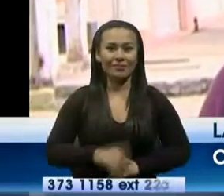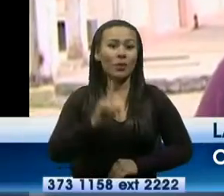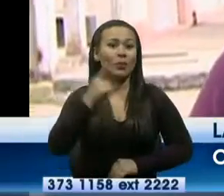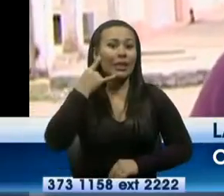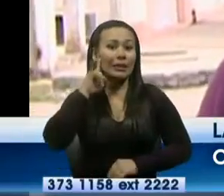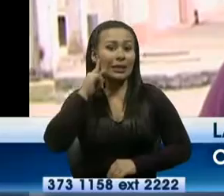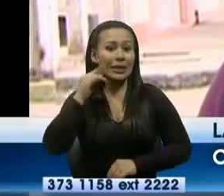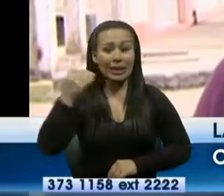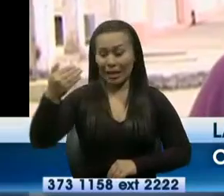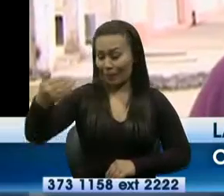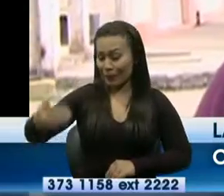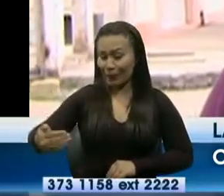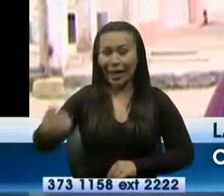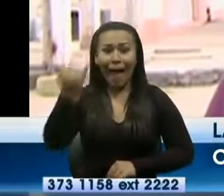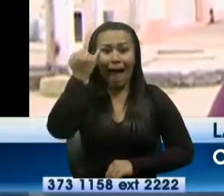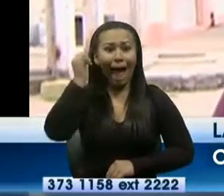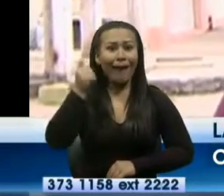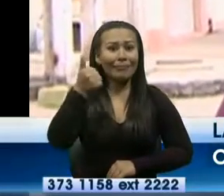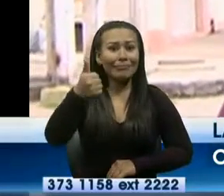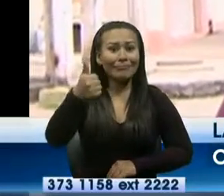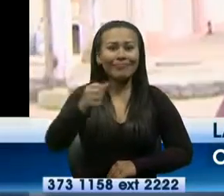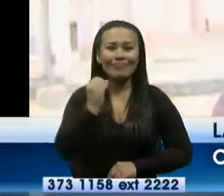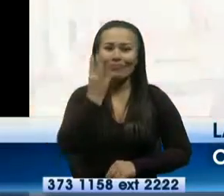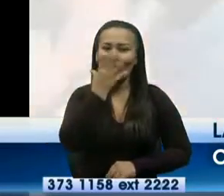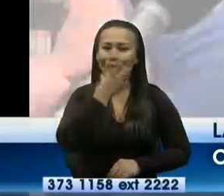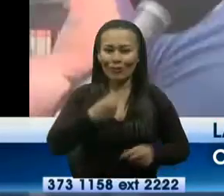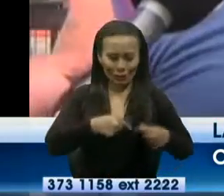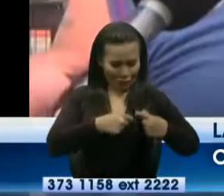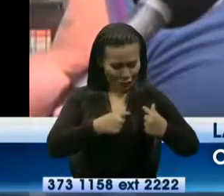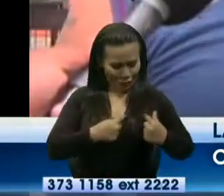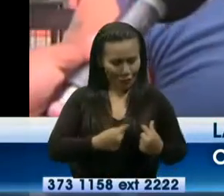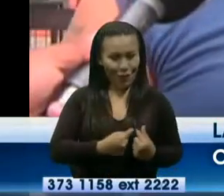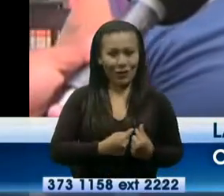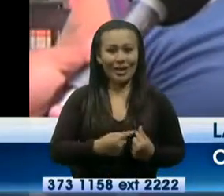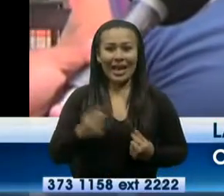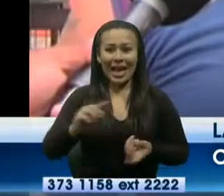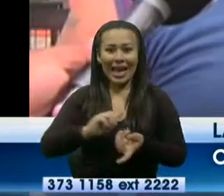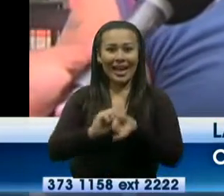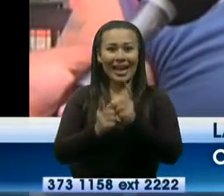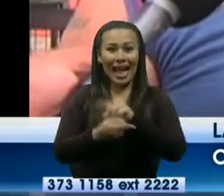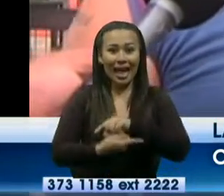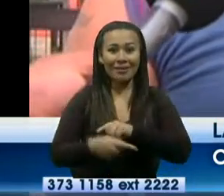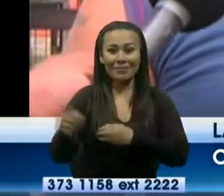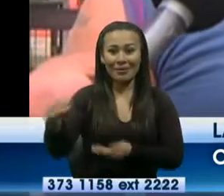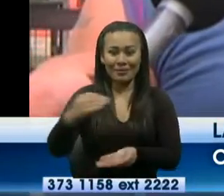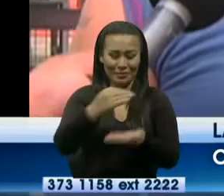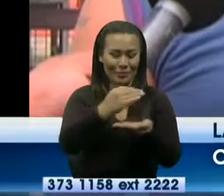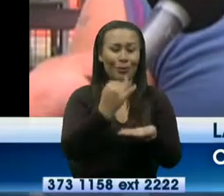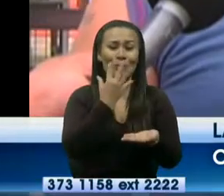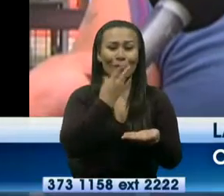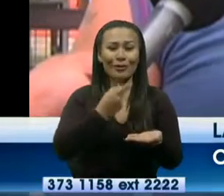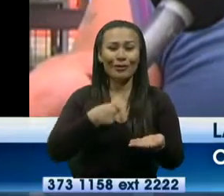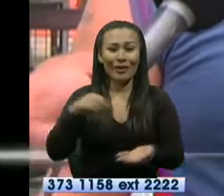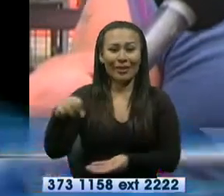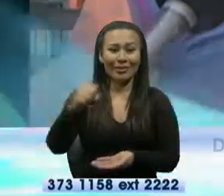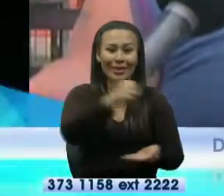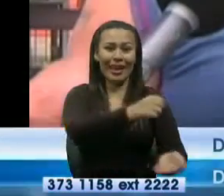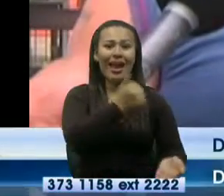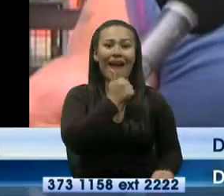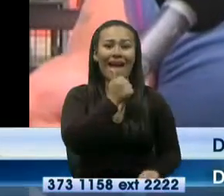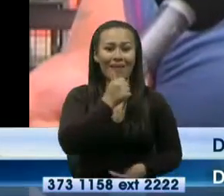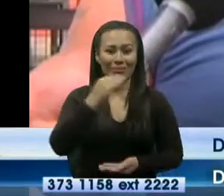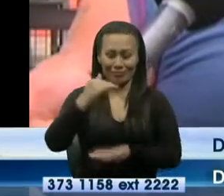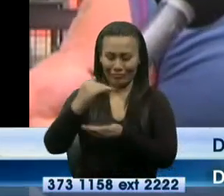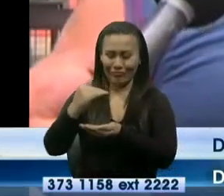tan pequeña que tenga ese noble corazón. Cambia su muñequito y me da un muñequito que lindo de recuerdo, a pesar que